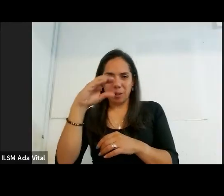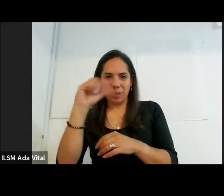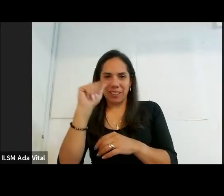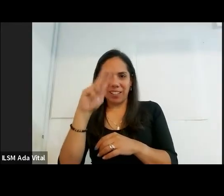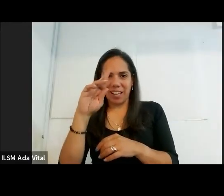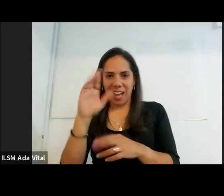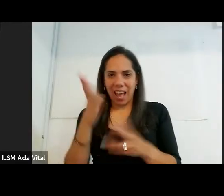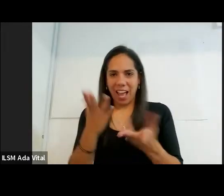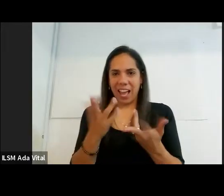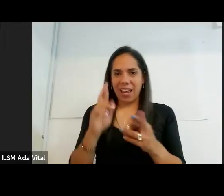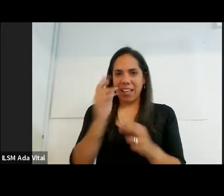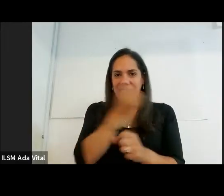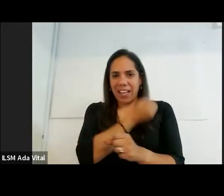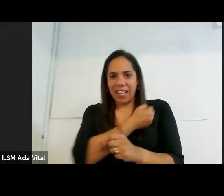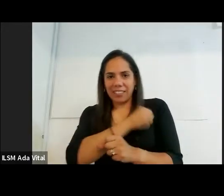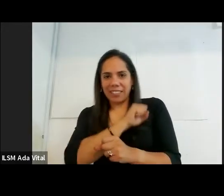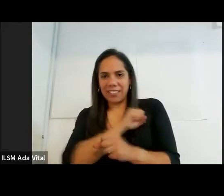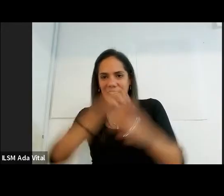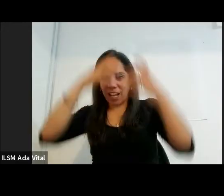empatía del personal.